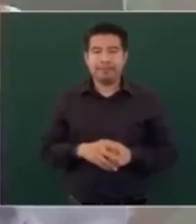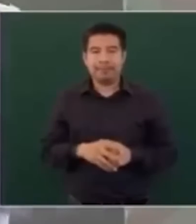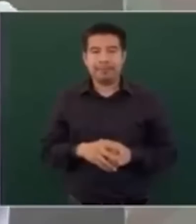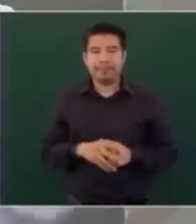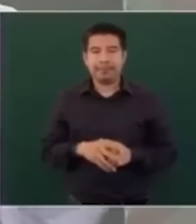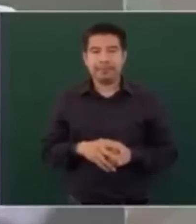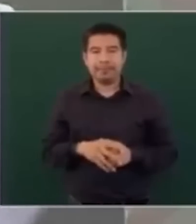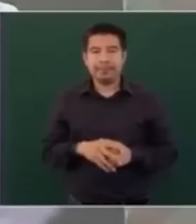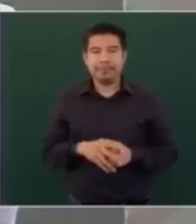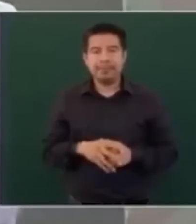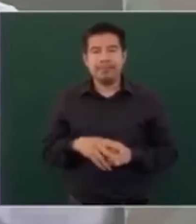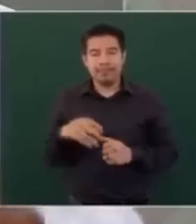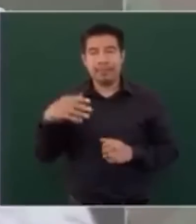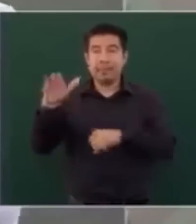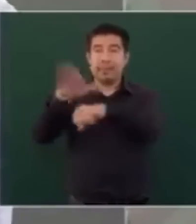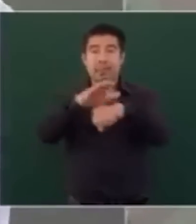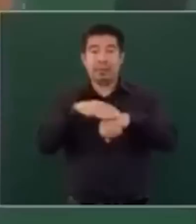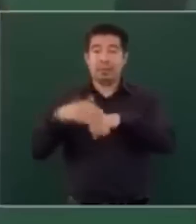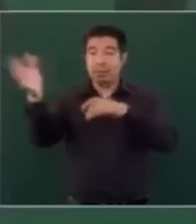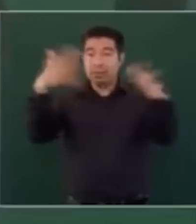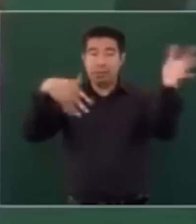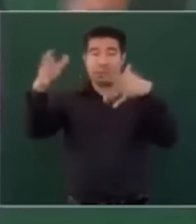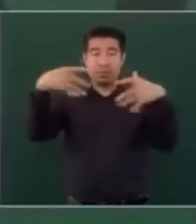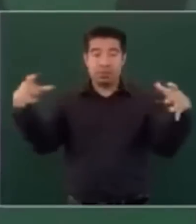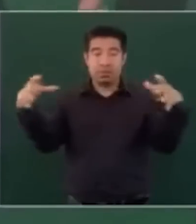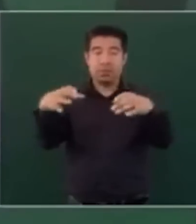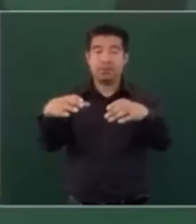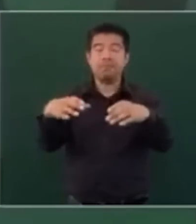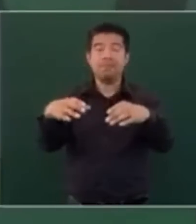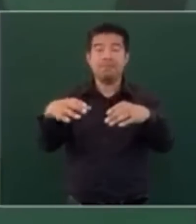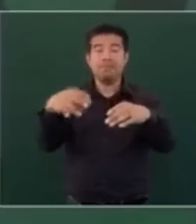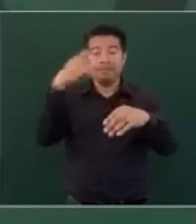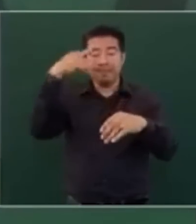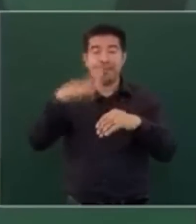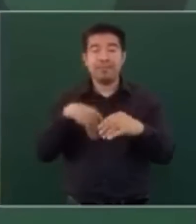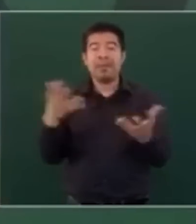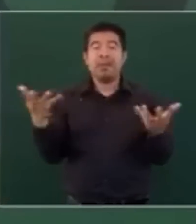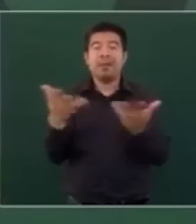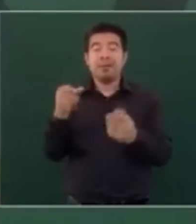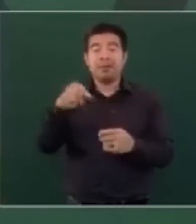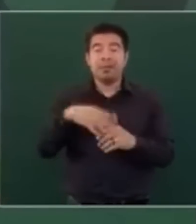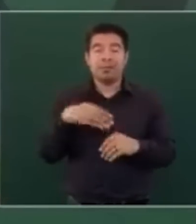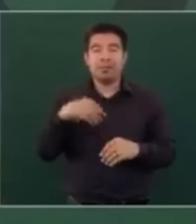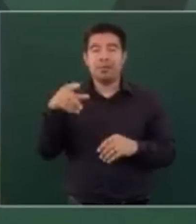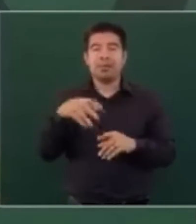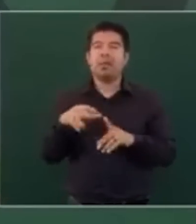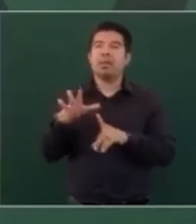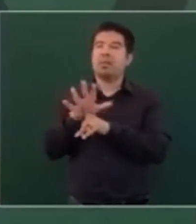que los congregaron, ¿no?, con ese propósito. Pero qué bueno, porque ¿cómo